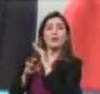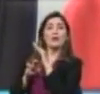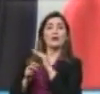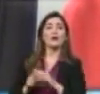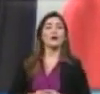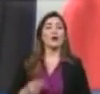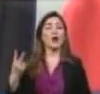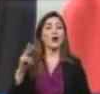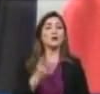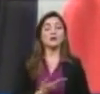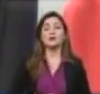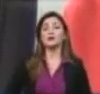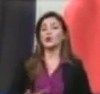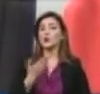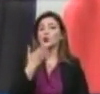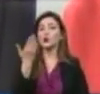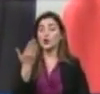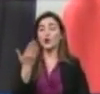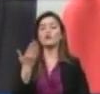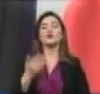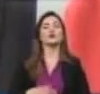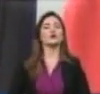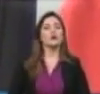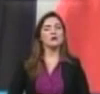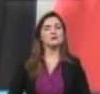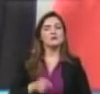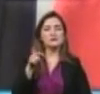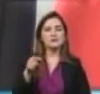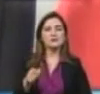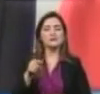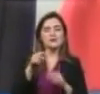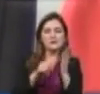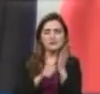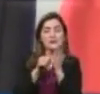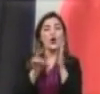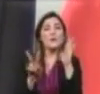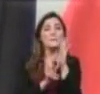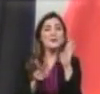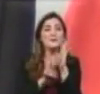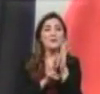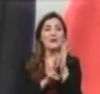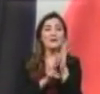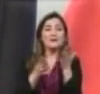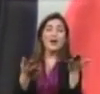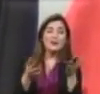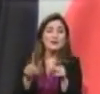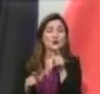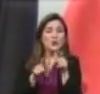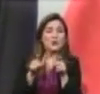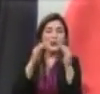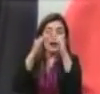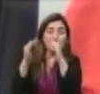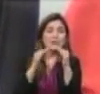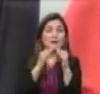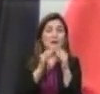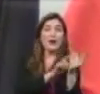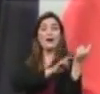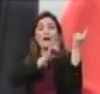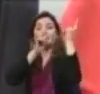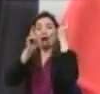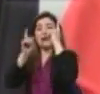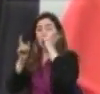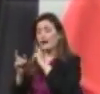nuestra vicepresidenta, a través del MIDUBI se planteen ya soluciones definitivas si es que hay poblaciones que tienen que ser